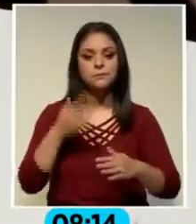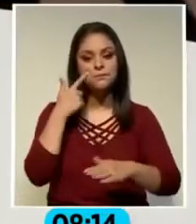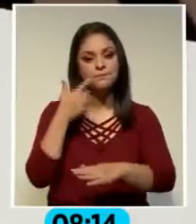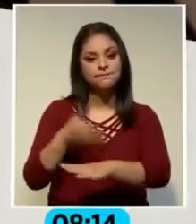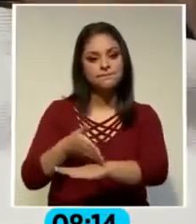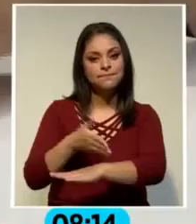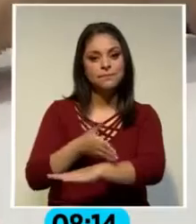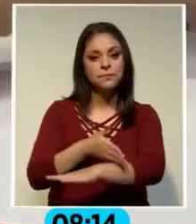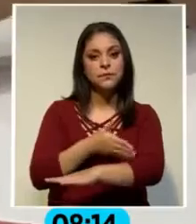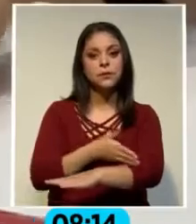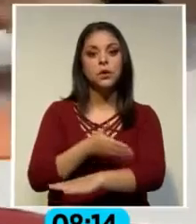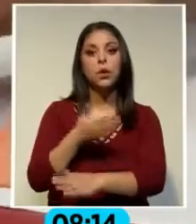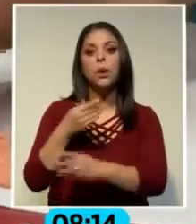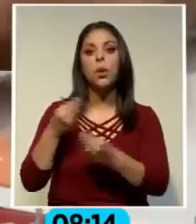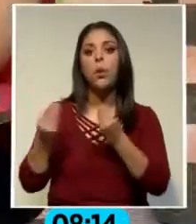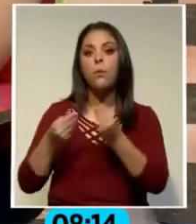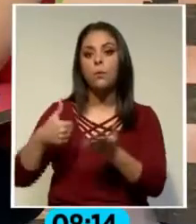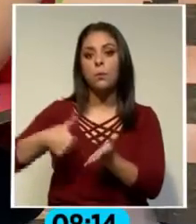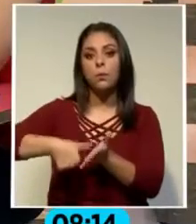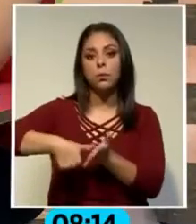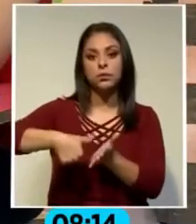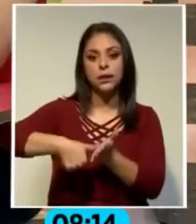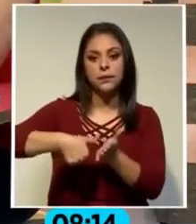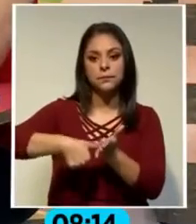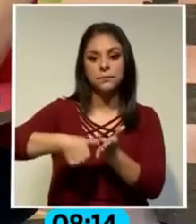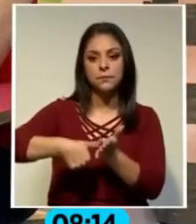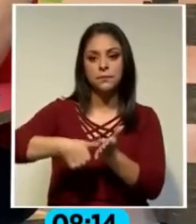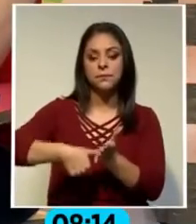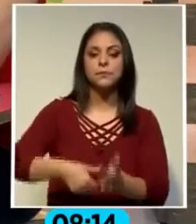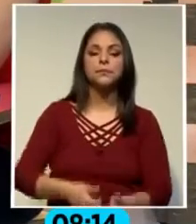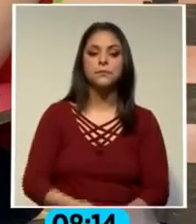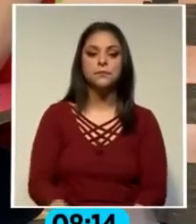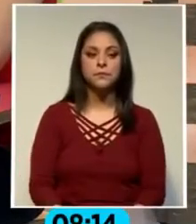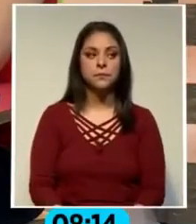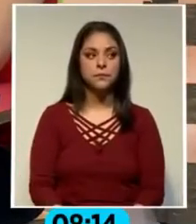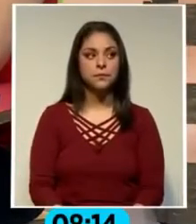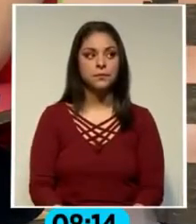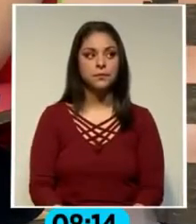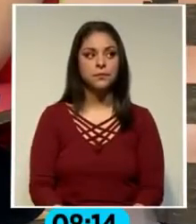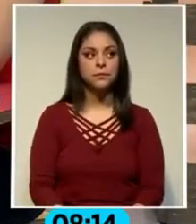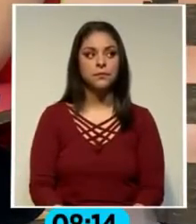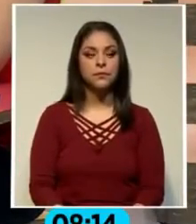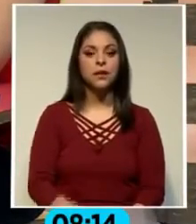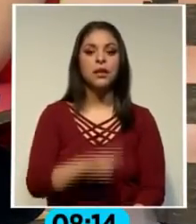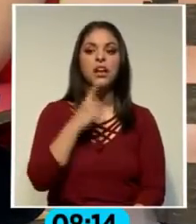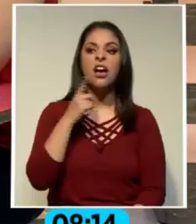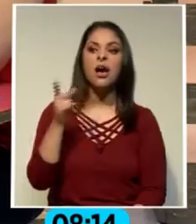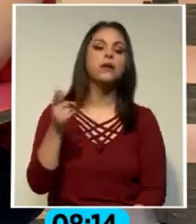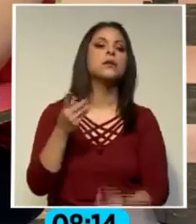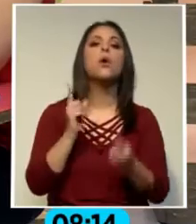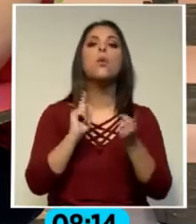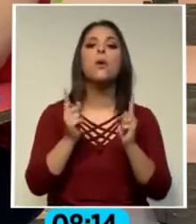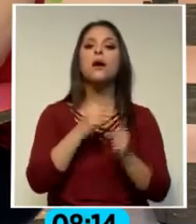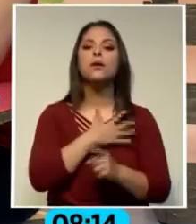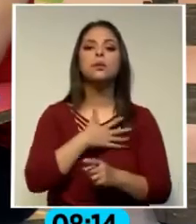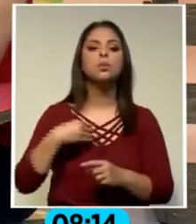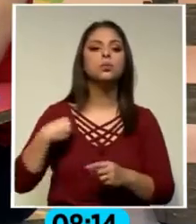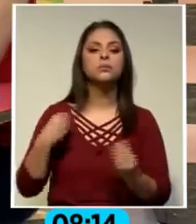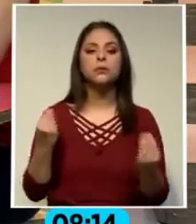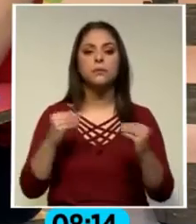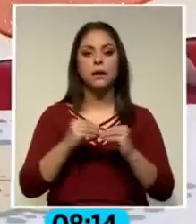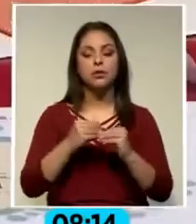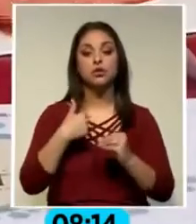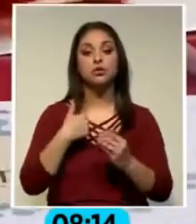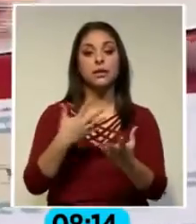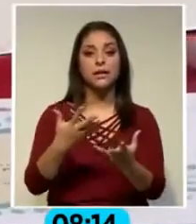avanzando esa votación, ¿verdad? Ahí, o le ponemos dos aquí. Está bien. ¿Qué te gustaría más? A mí me gusta una en el centro. ¿Te gusta